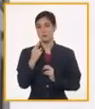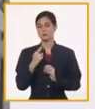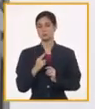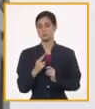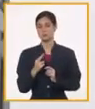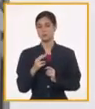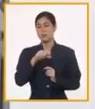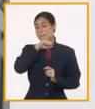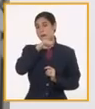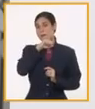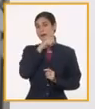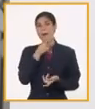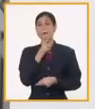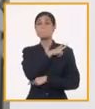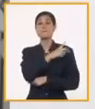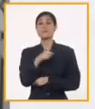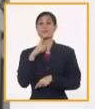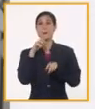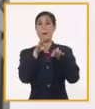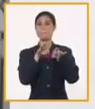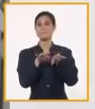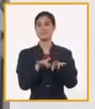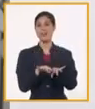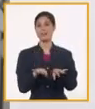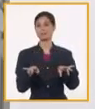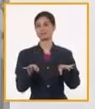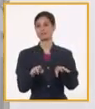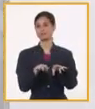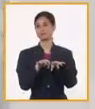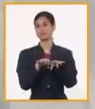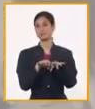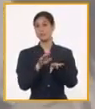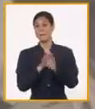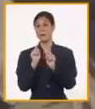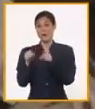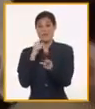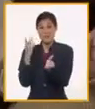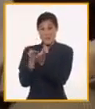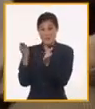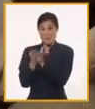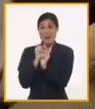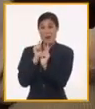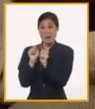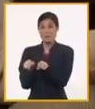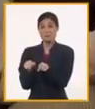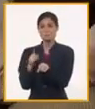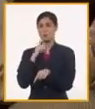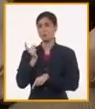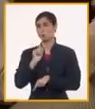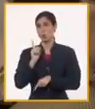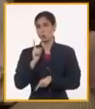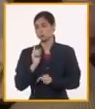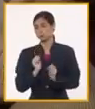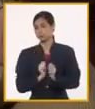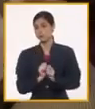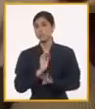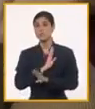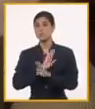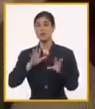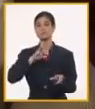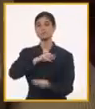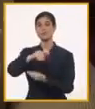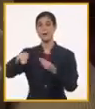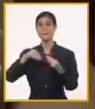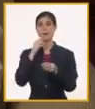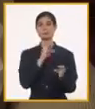Llegó a ser profesora de piano. Pero allá no había tampoco pues, escuela de eso, no existía. Después aquí, cuando nos mudamos para La Habana, ella